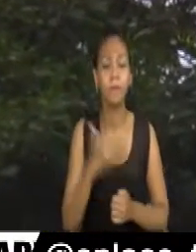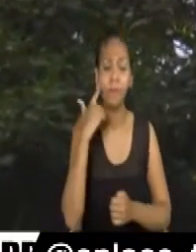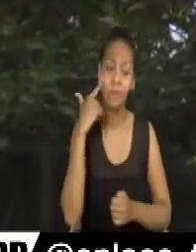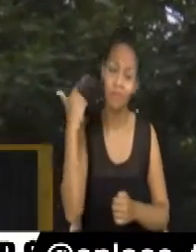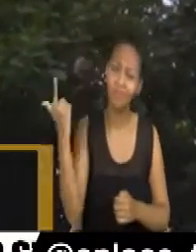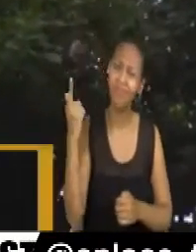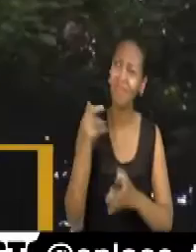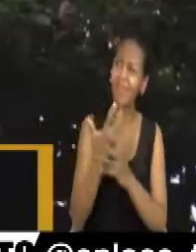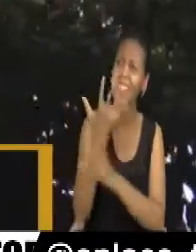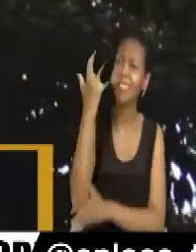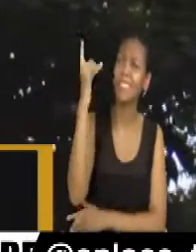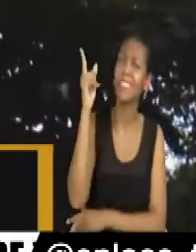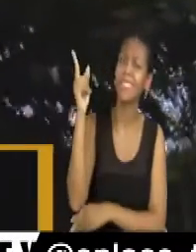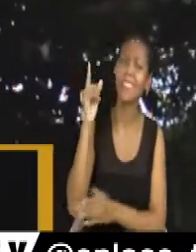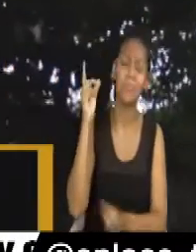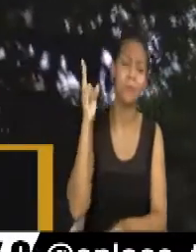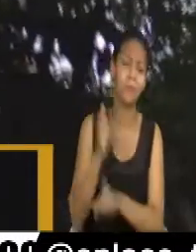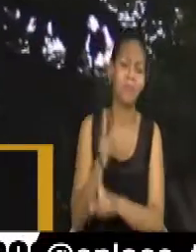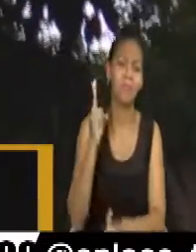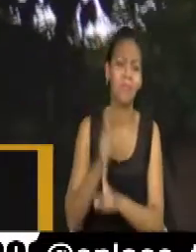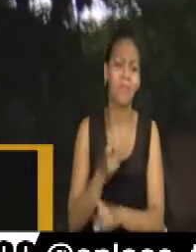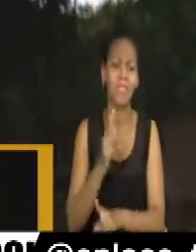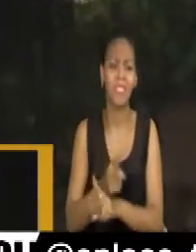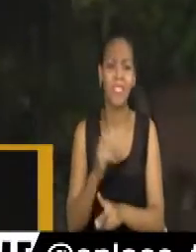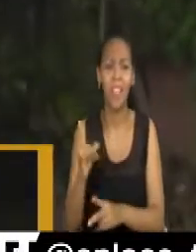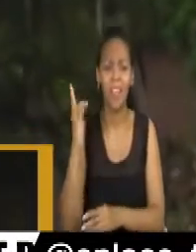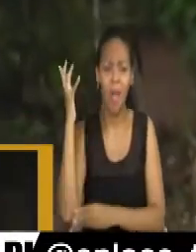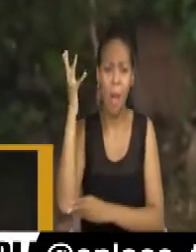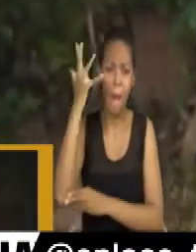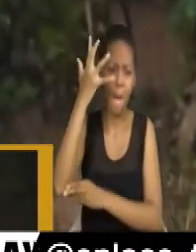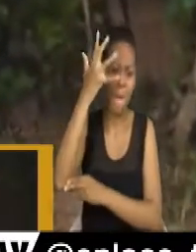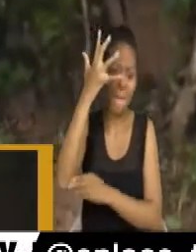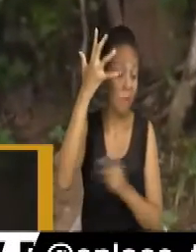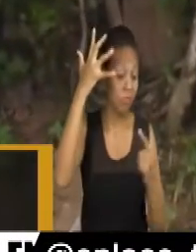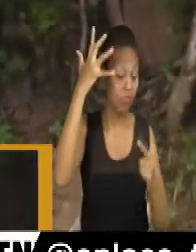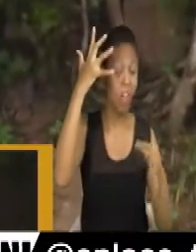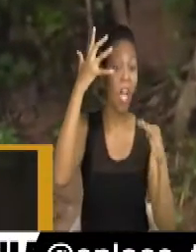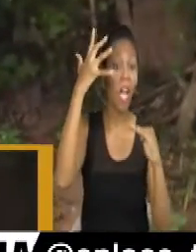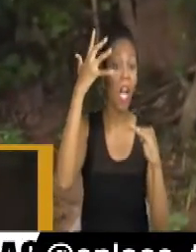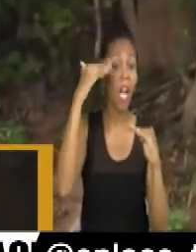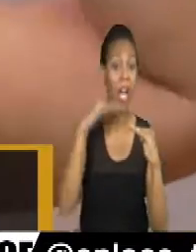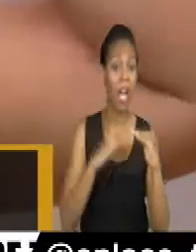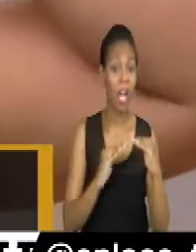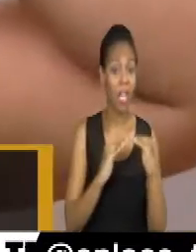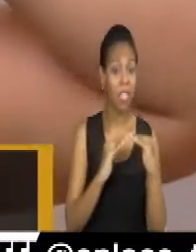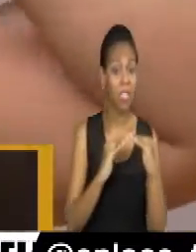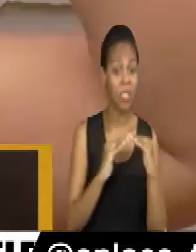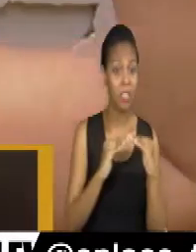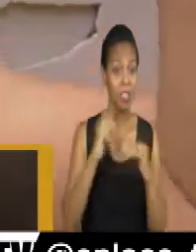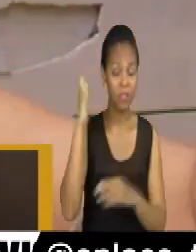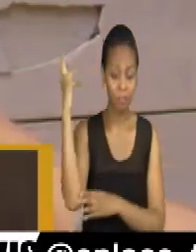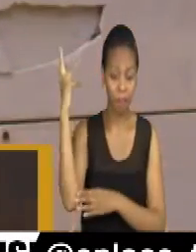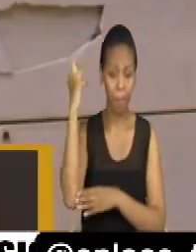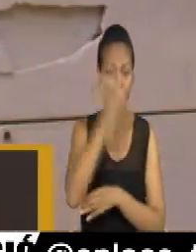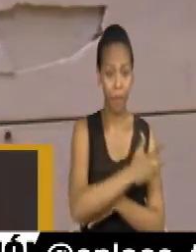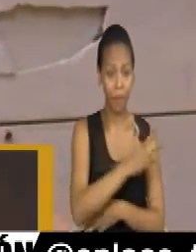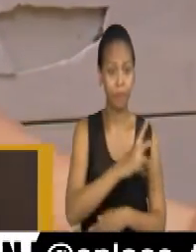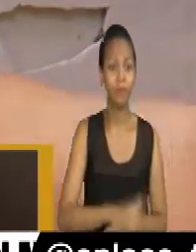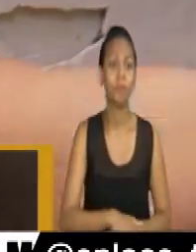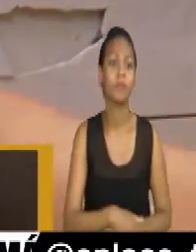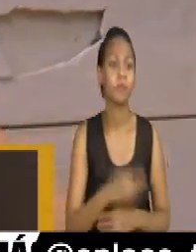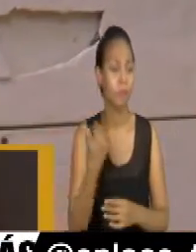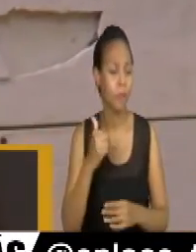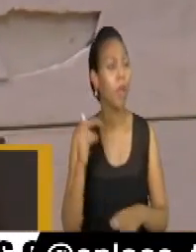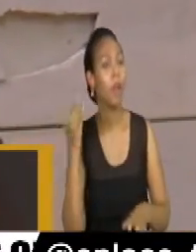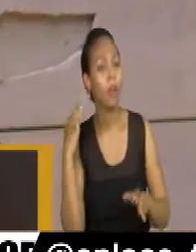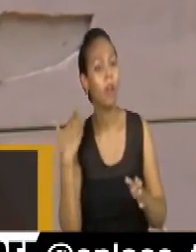este gigante árbol orejero que amenaza con caer sobre viviendas del sector. Tenemos el inconformismo del arbolito, que ya se ha hecho una gestión para que